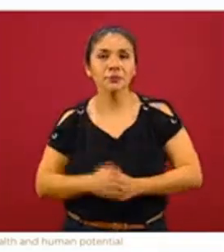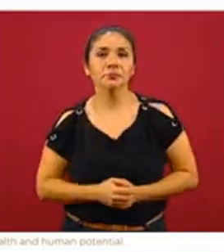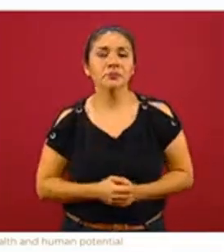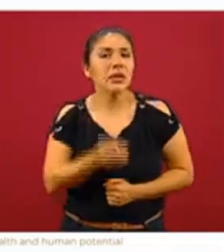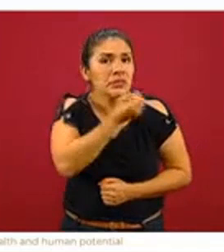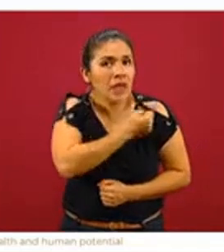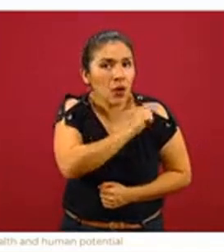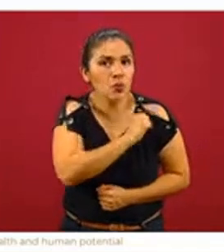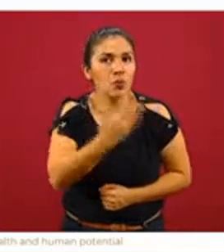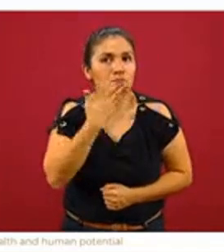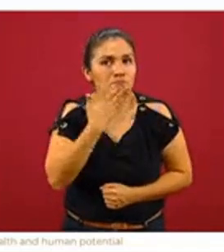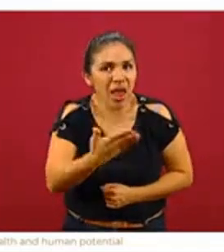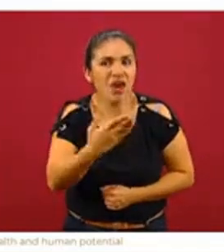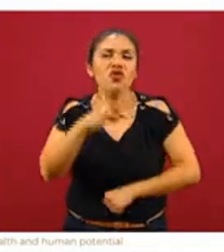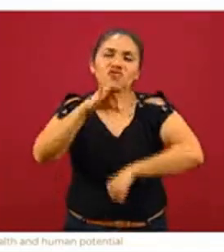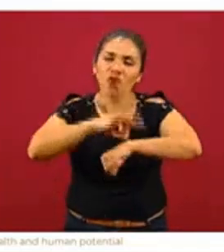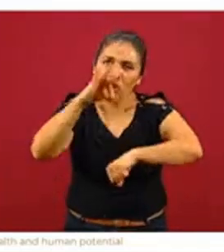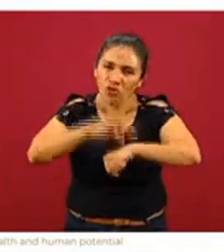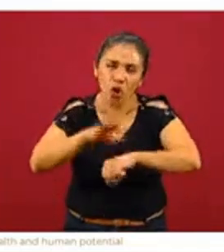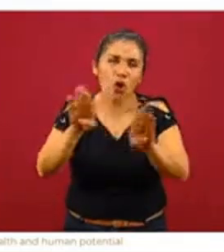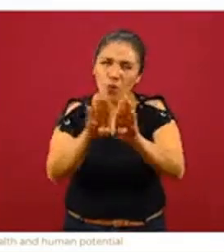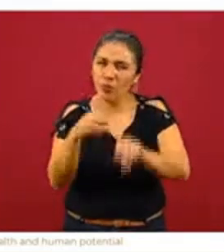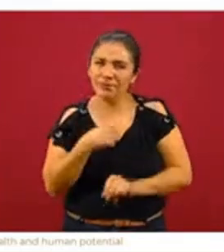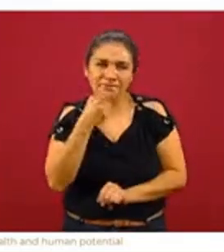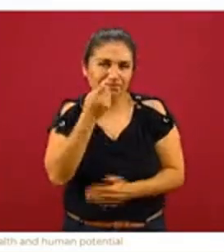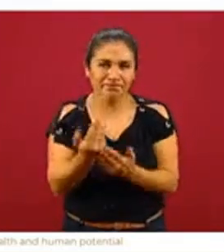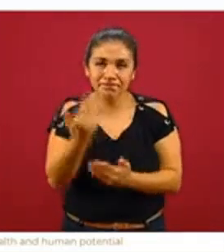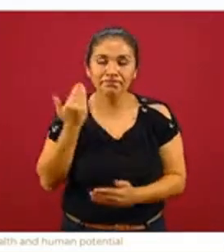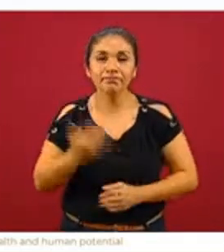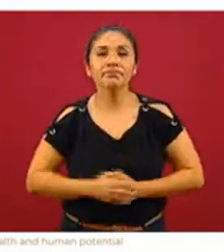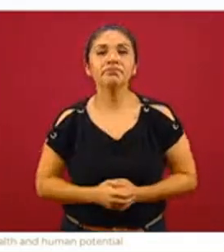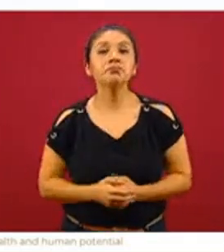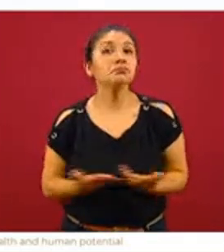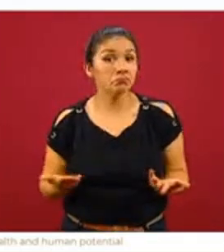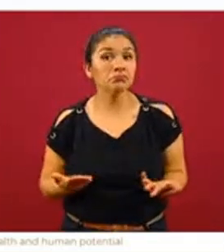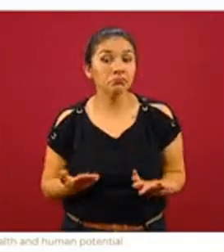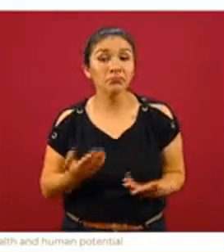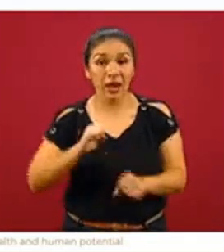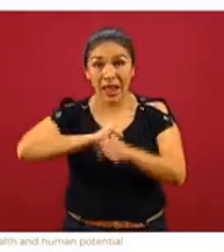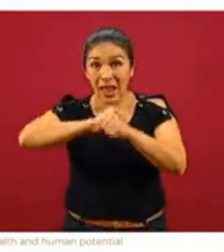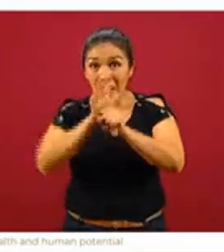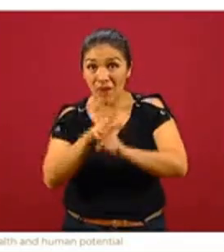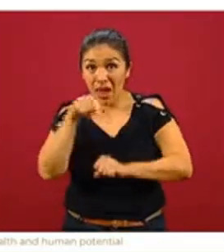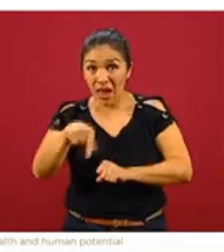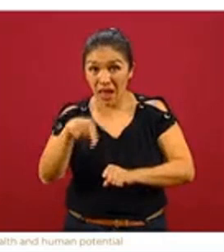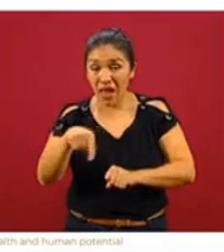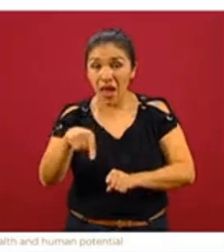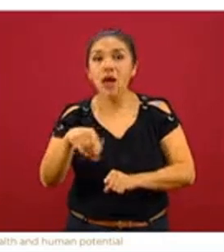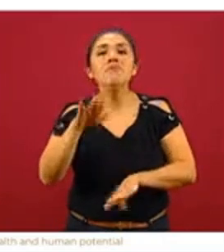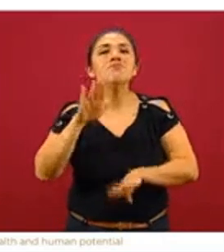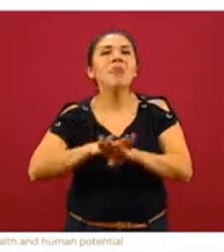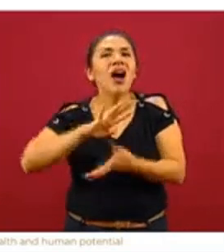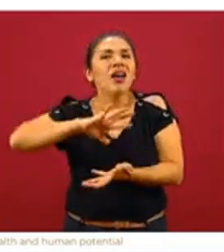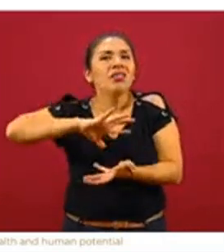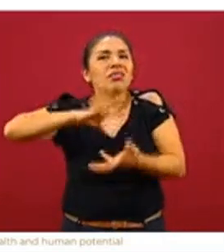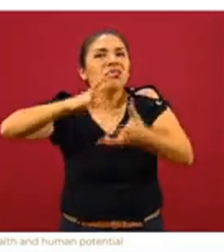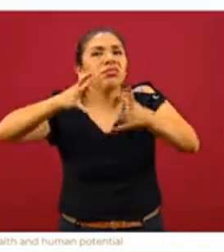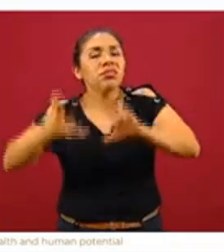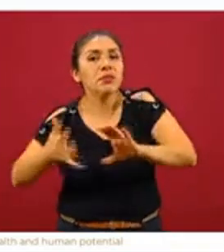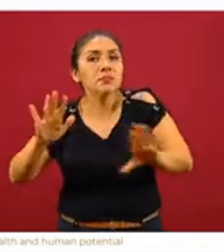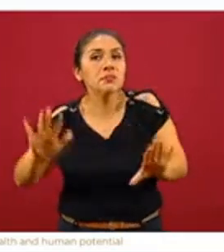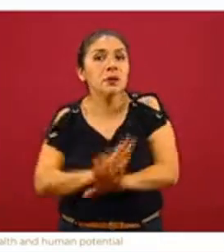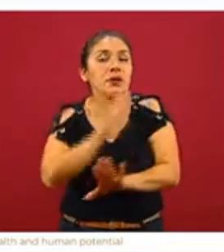salud, servicios de salud, como lo acabamos de decir. Pues bien, la epidemia ha alterado, está alterando y